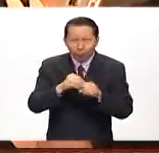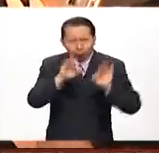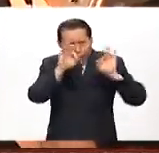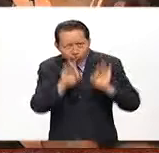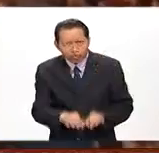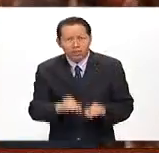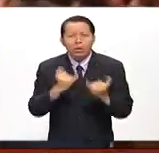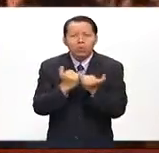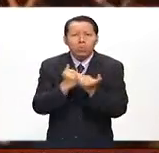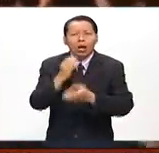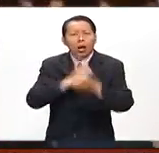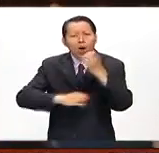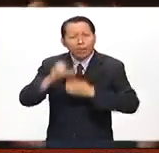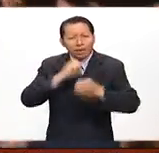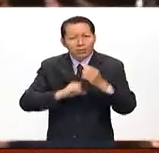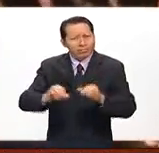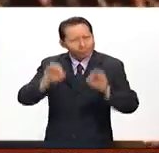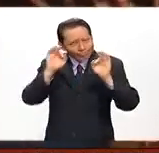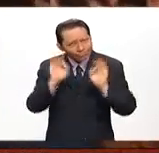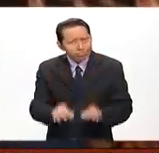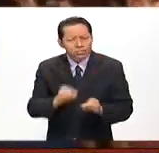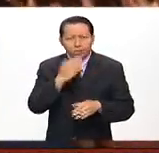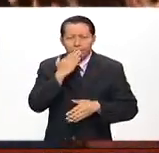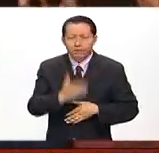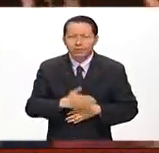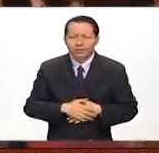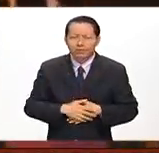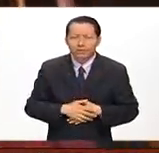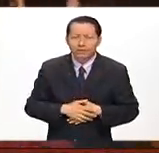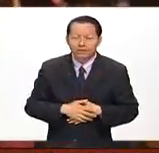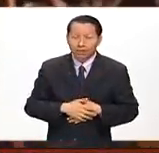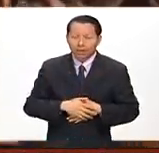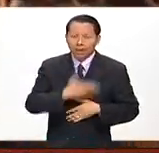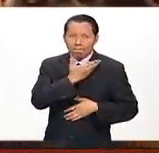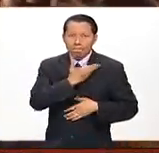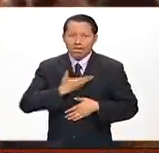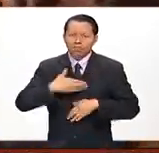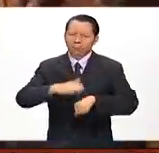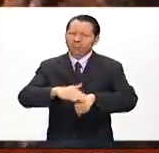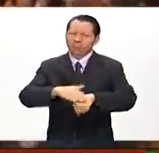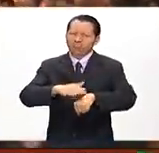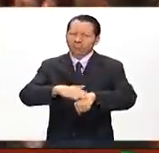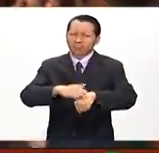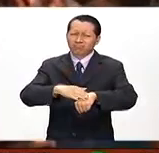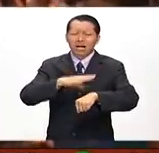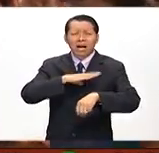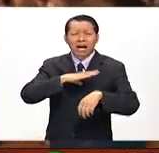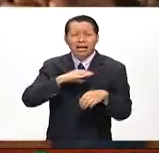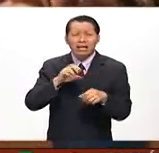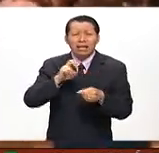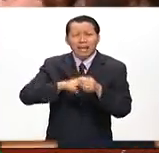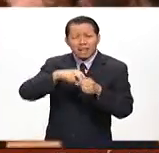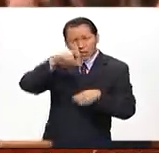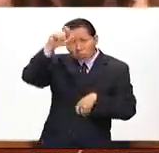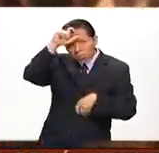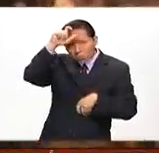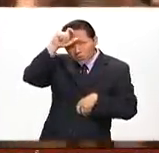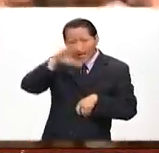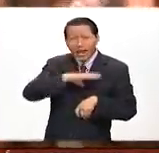mucho más eficiente. El presidente condenó el intento de golpe de Estado en Turquía.